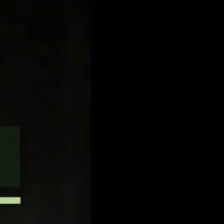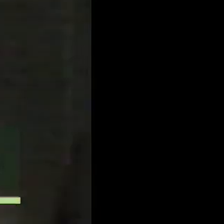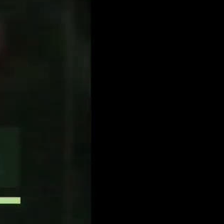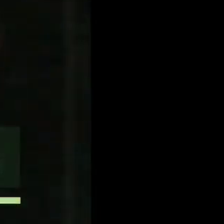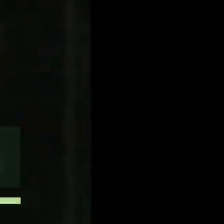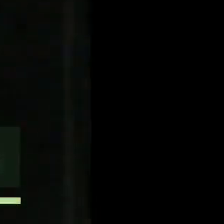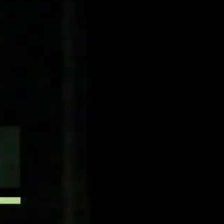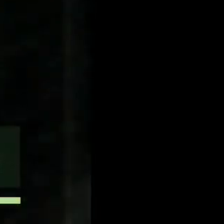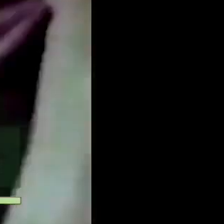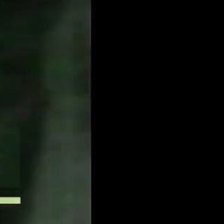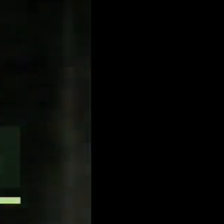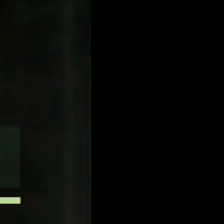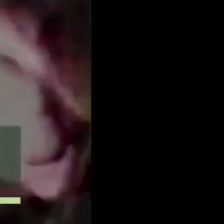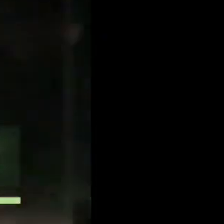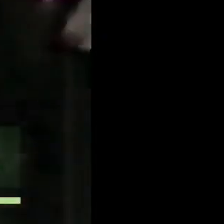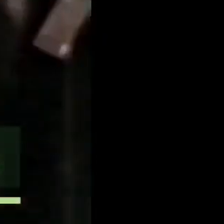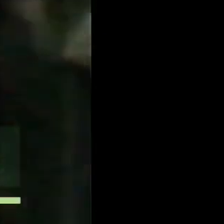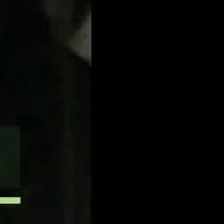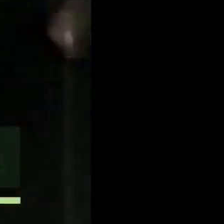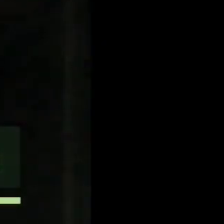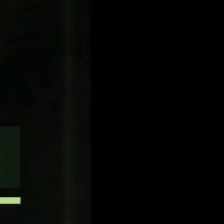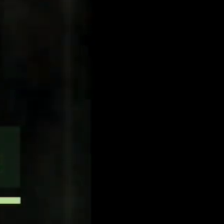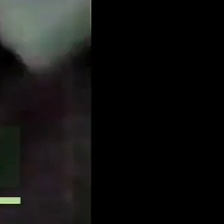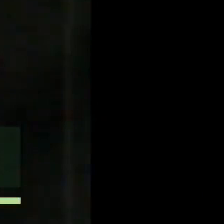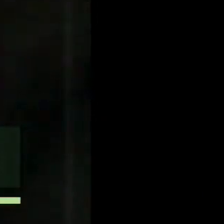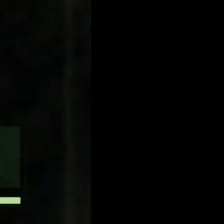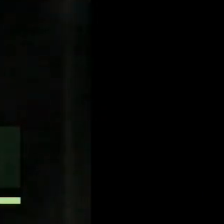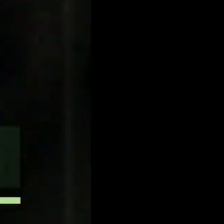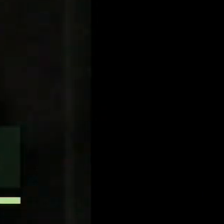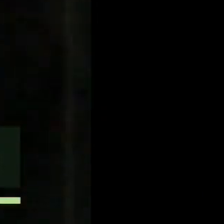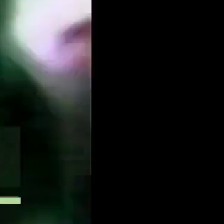traidor puede con mil valientes.